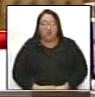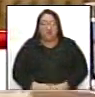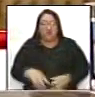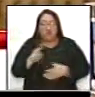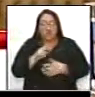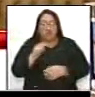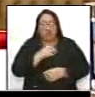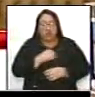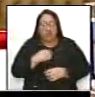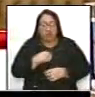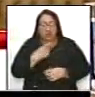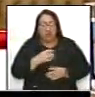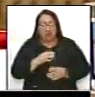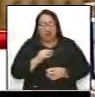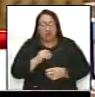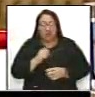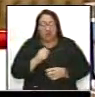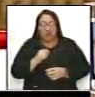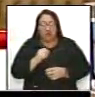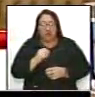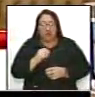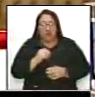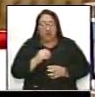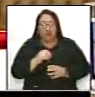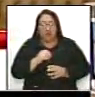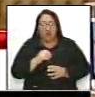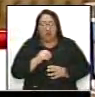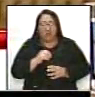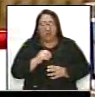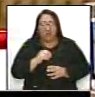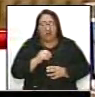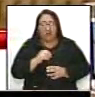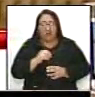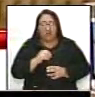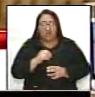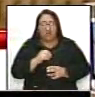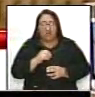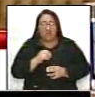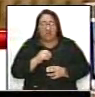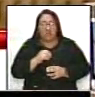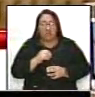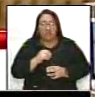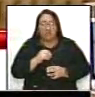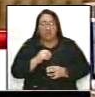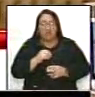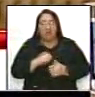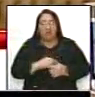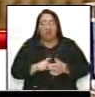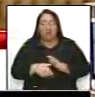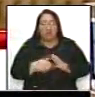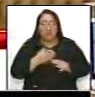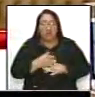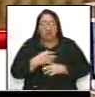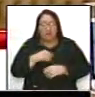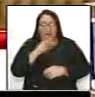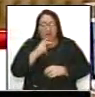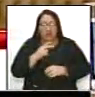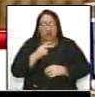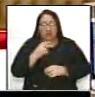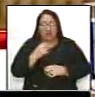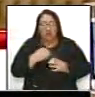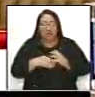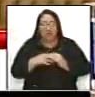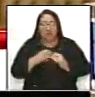mismo ministerio, medio centenar de ciudadanos venezolanos que tienen antecedentes policiales en su país y que ingresaron al Perú falseando